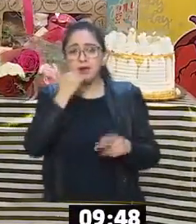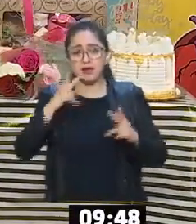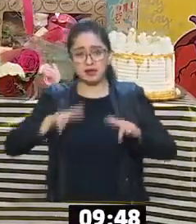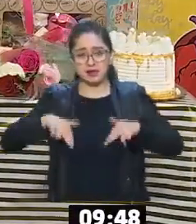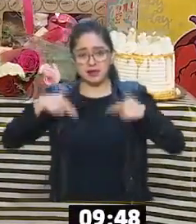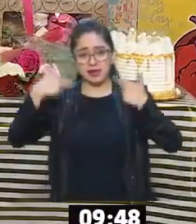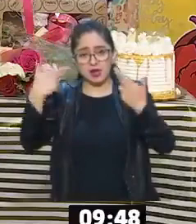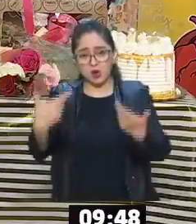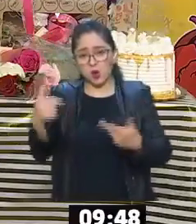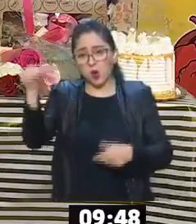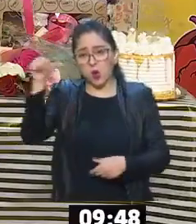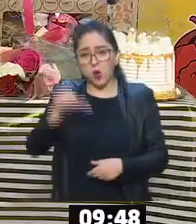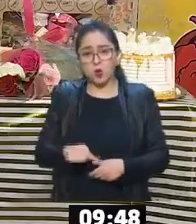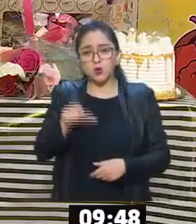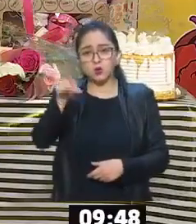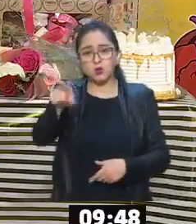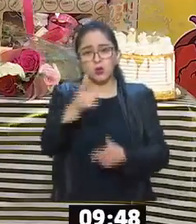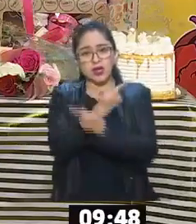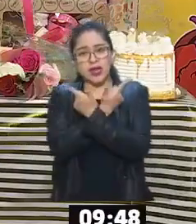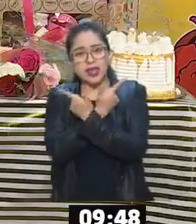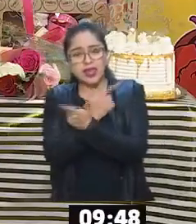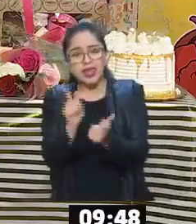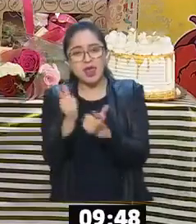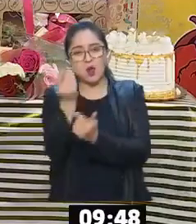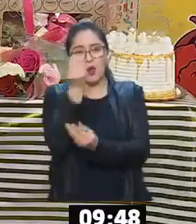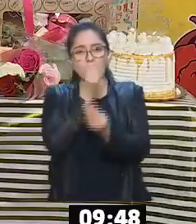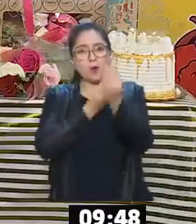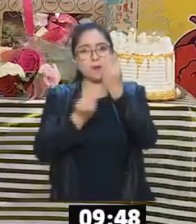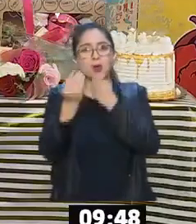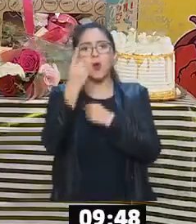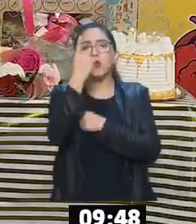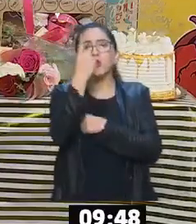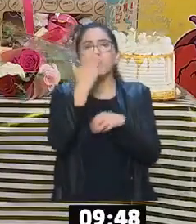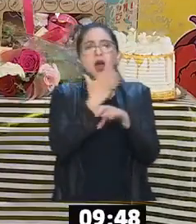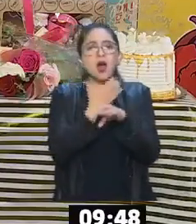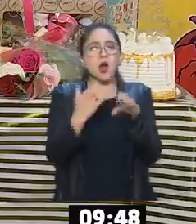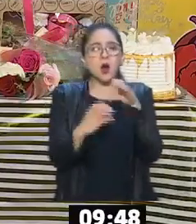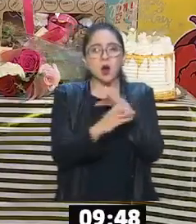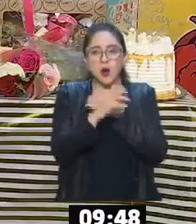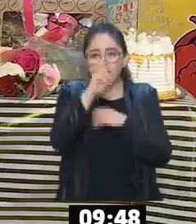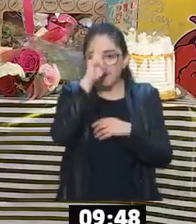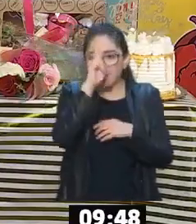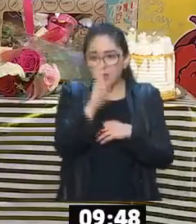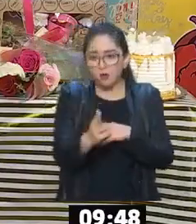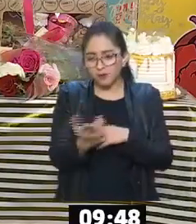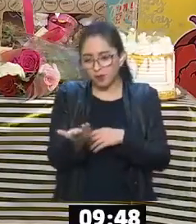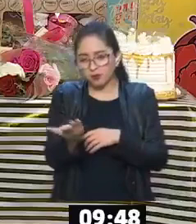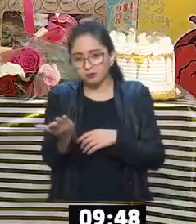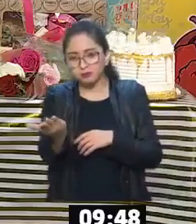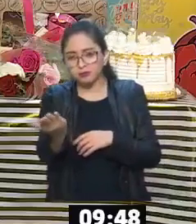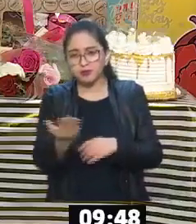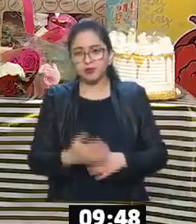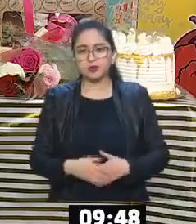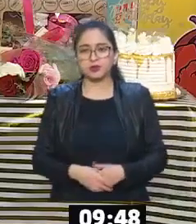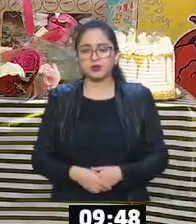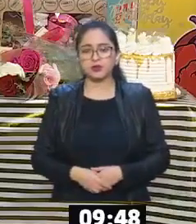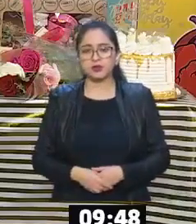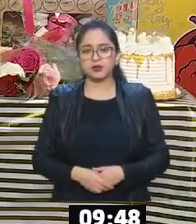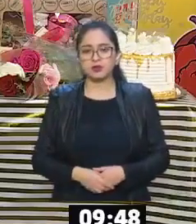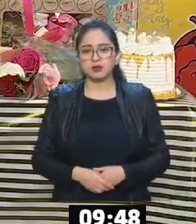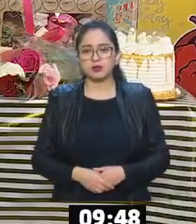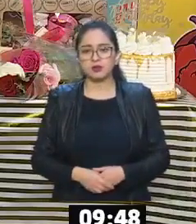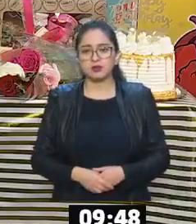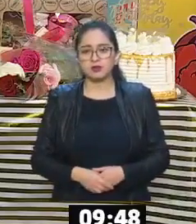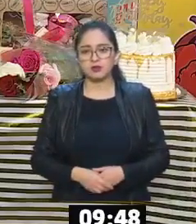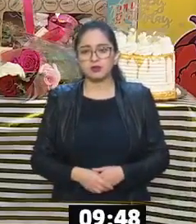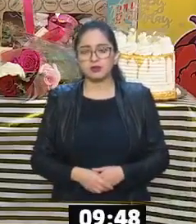Le traje un regalo a mi Fer, porque hoy puede comer algo prohibido. Ay, no, siempre se come algo prohibido. Hoy te voy a dejar comer algo prohibido. No, ábrelo, por favor. ¿Qué eres